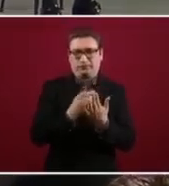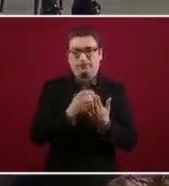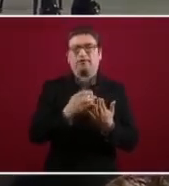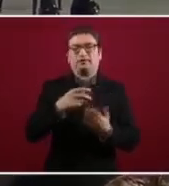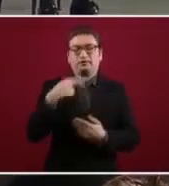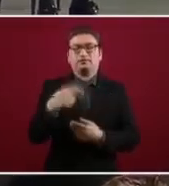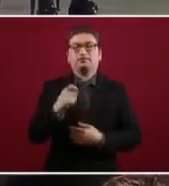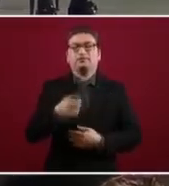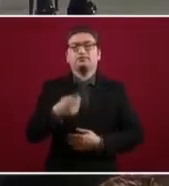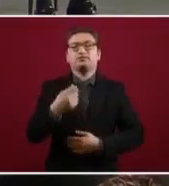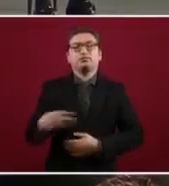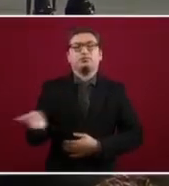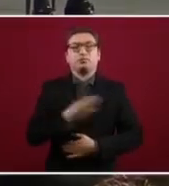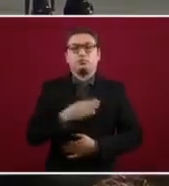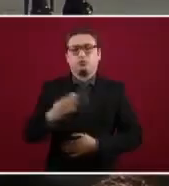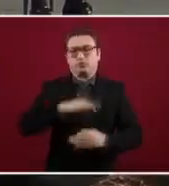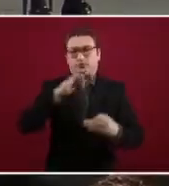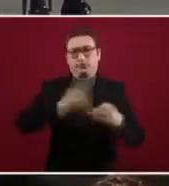fin